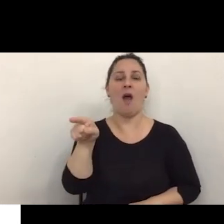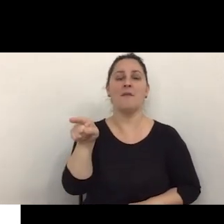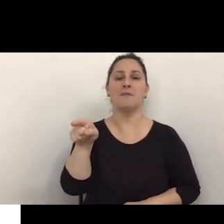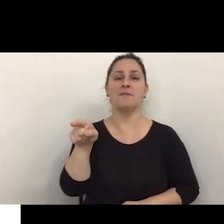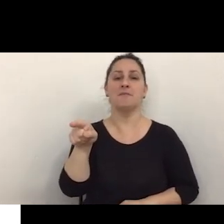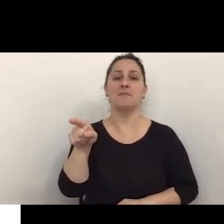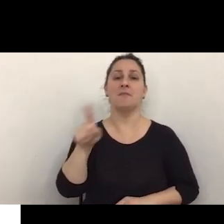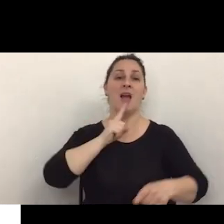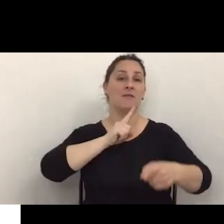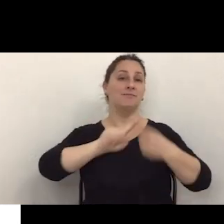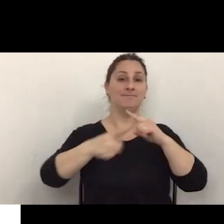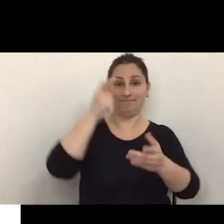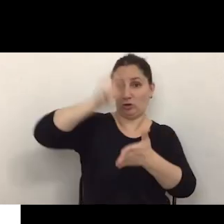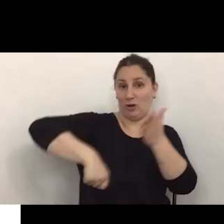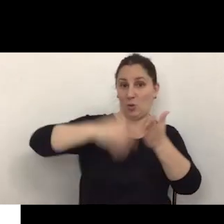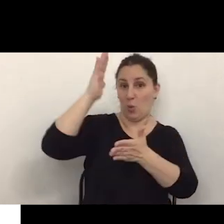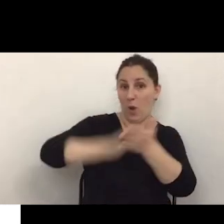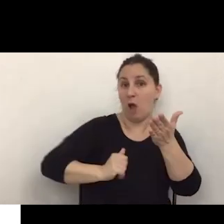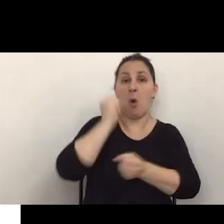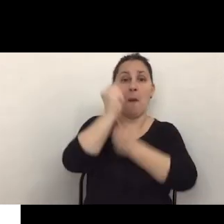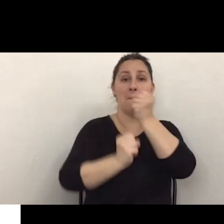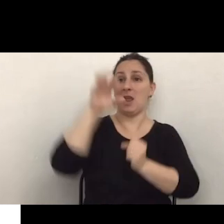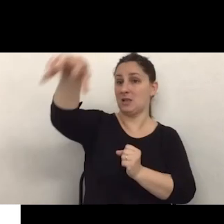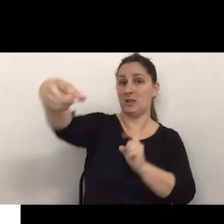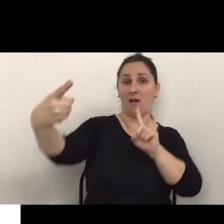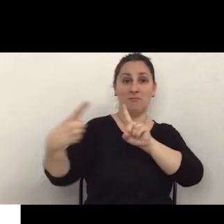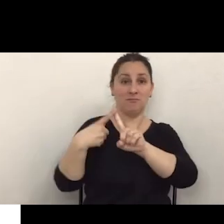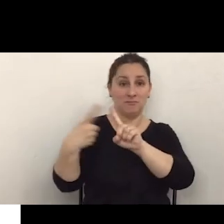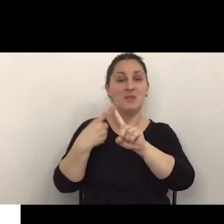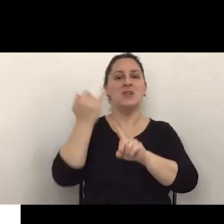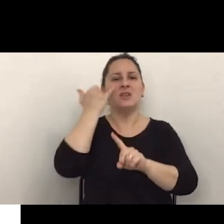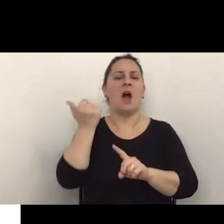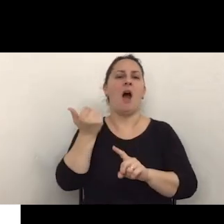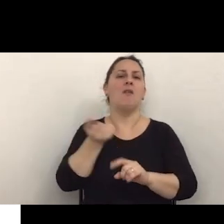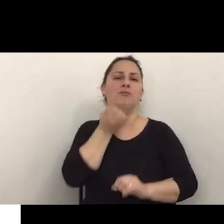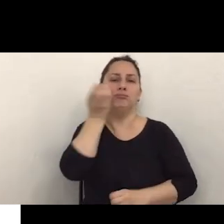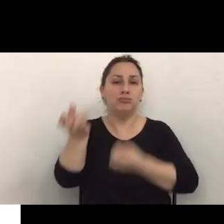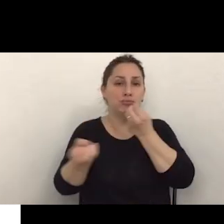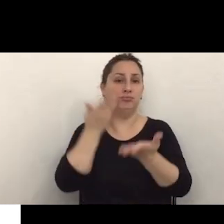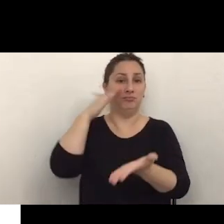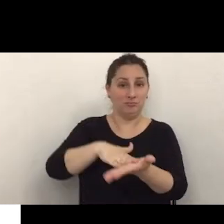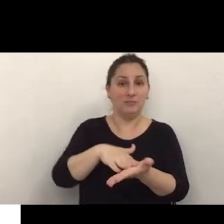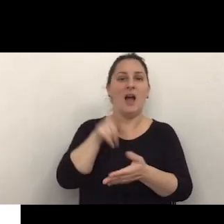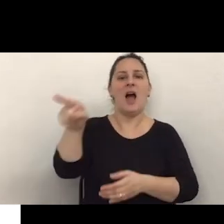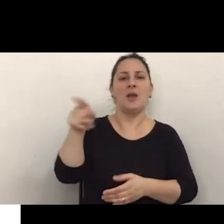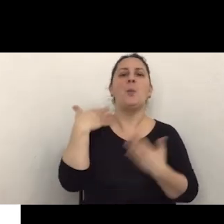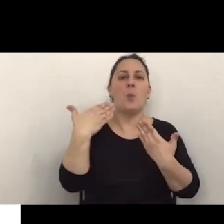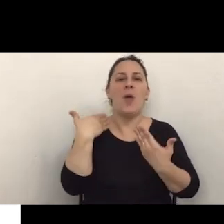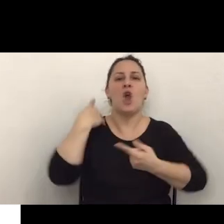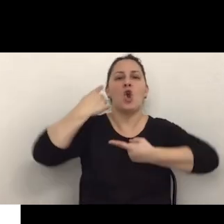una relación de dependencia con una empresa que ha hecho una exteriorización y donde va a